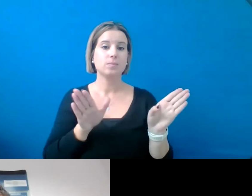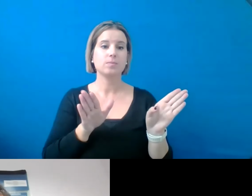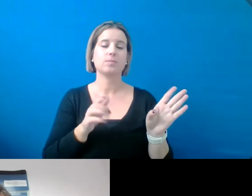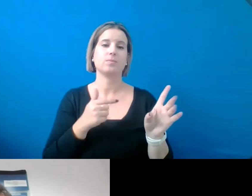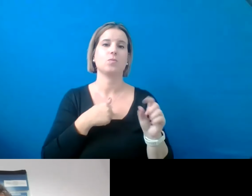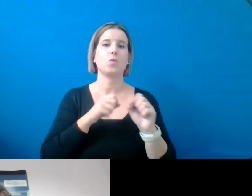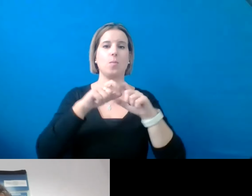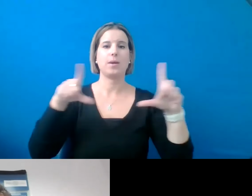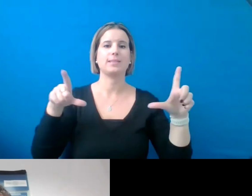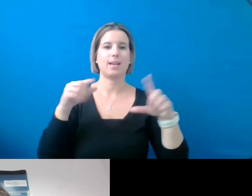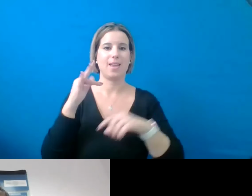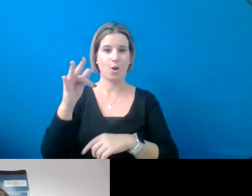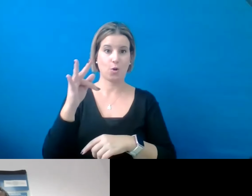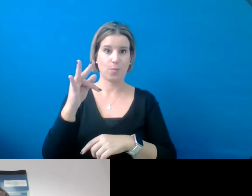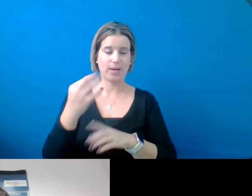compartir pantalla.